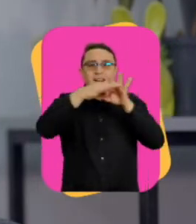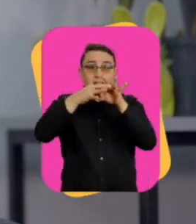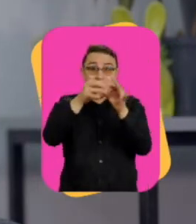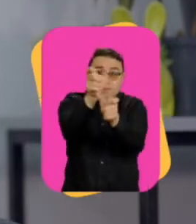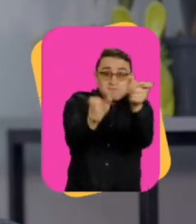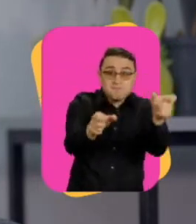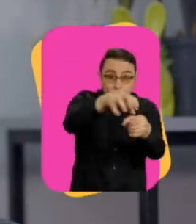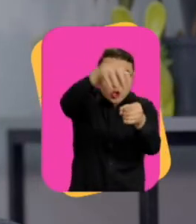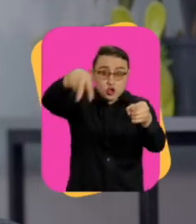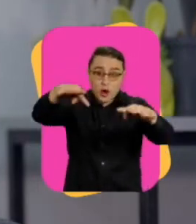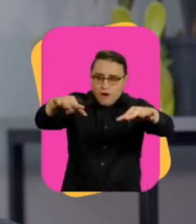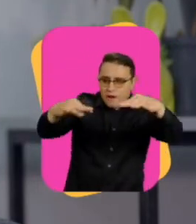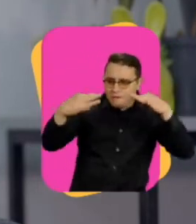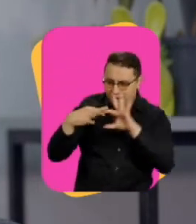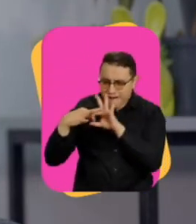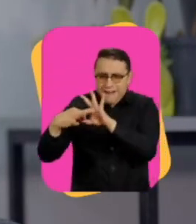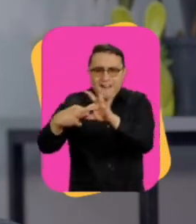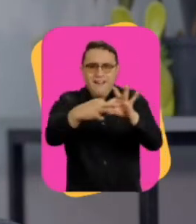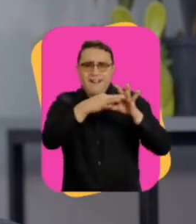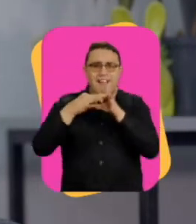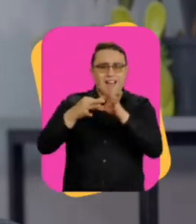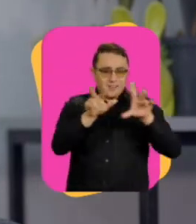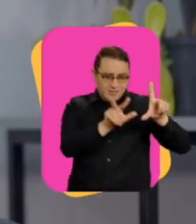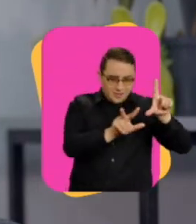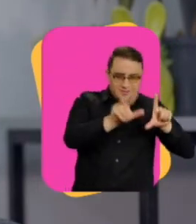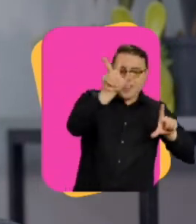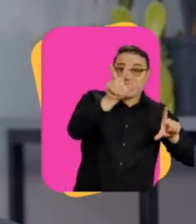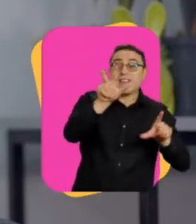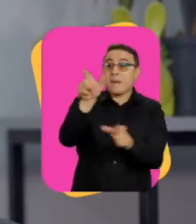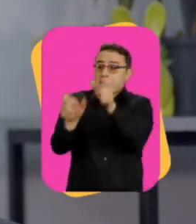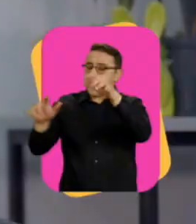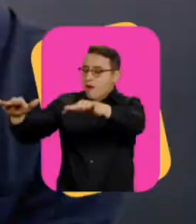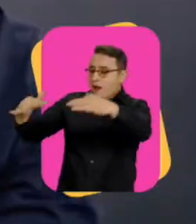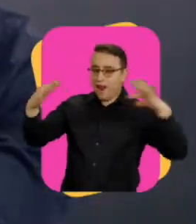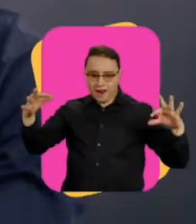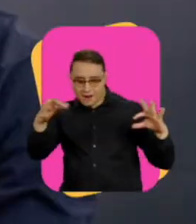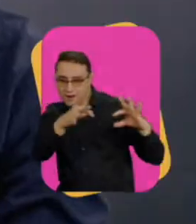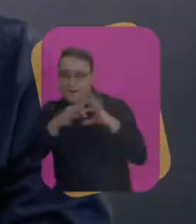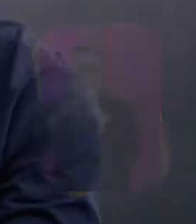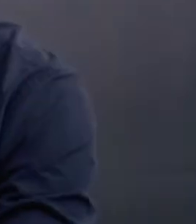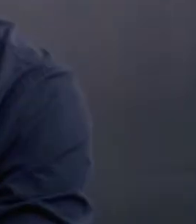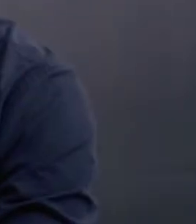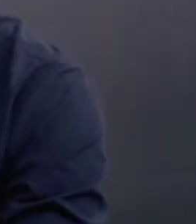y definitivamente que genera confianza entre el canal y nuestra gente.